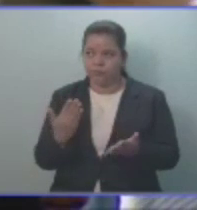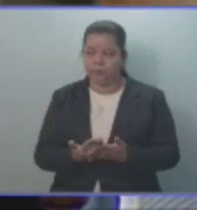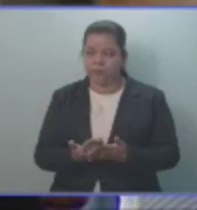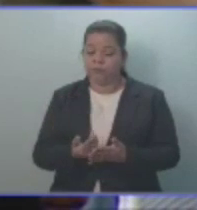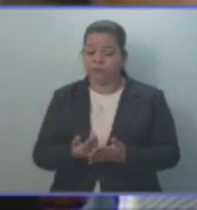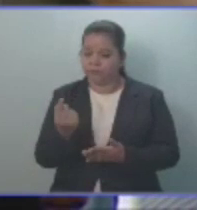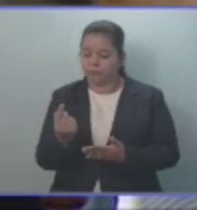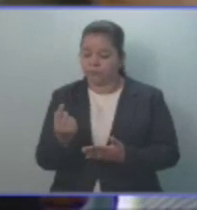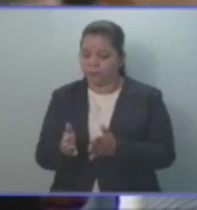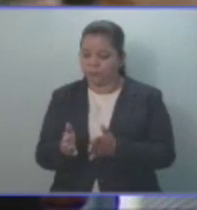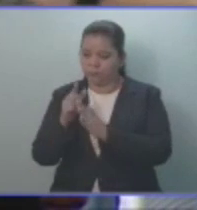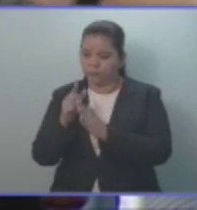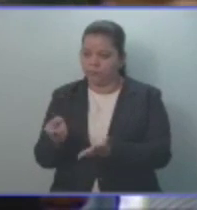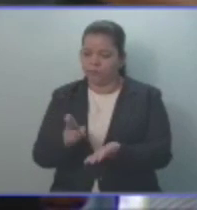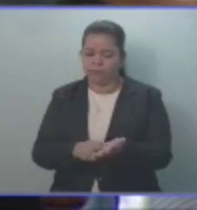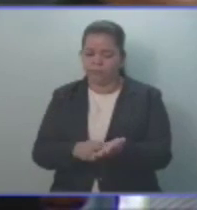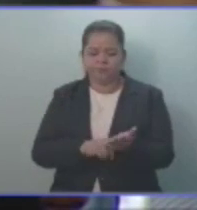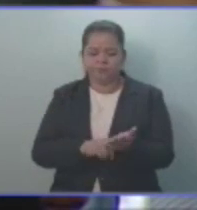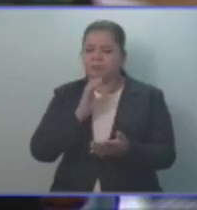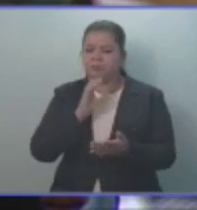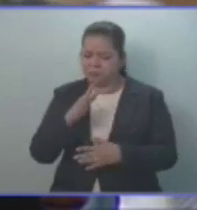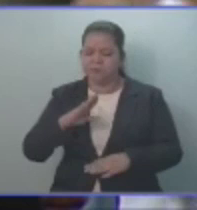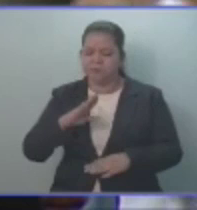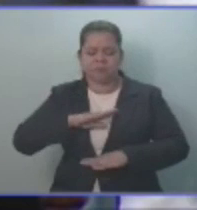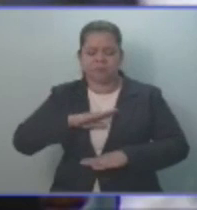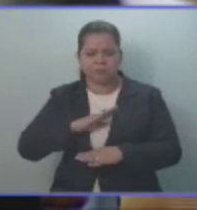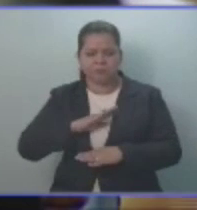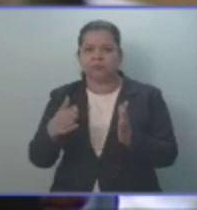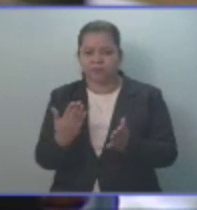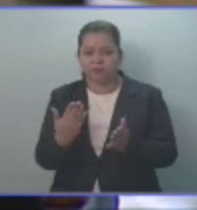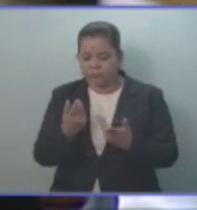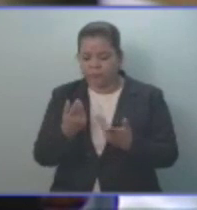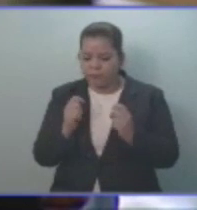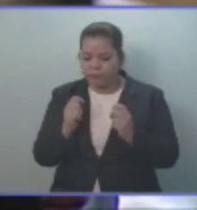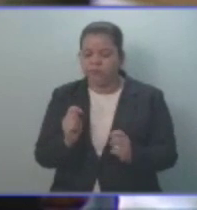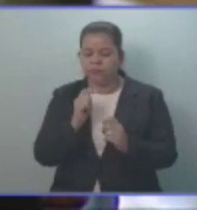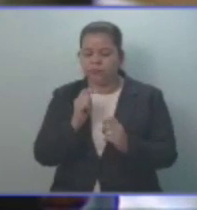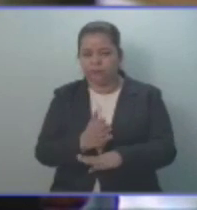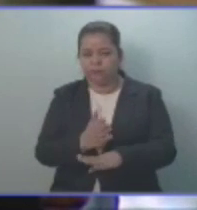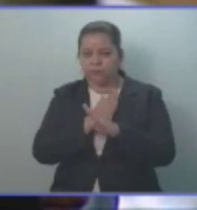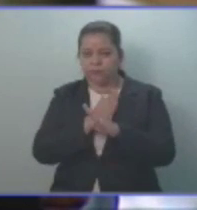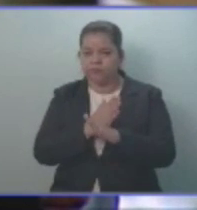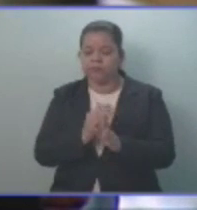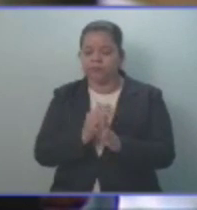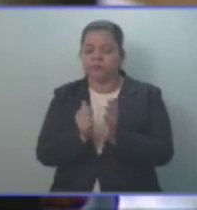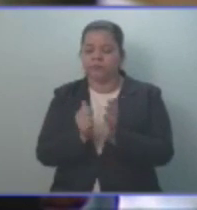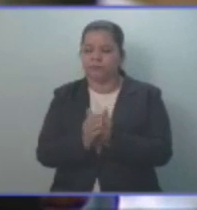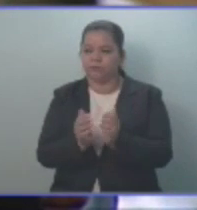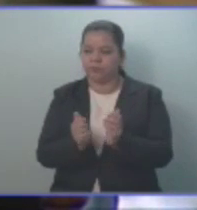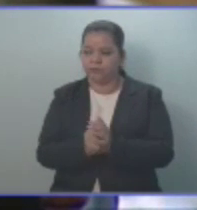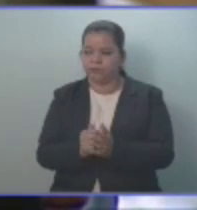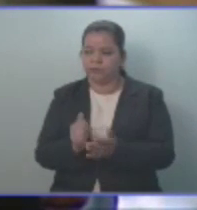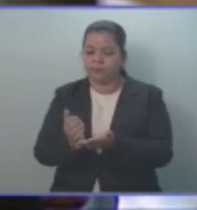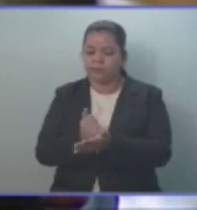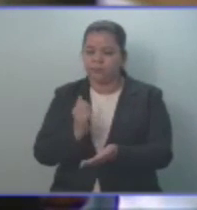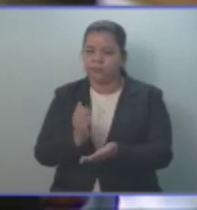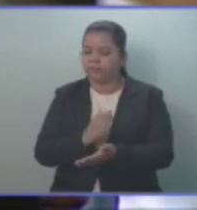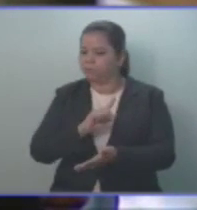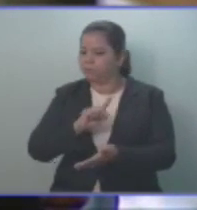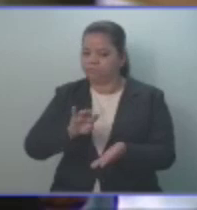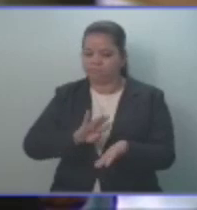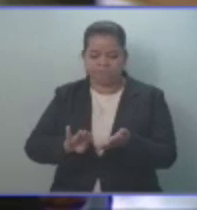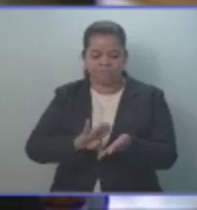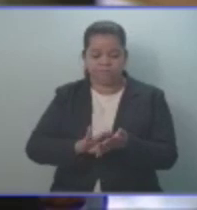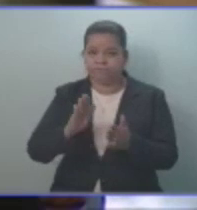suscriptores expresan su satisfacción por el esfuerzo realizado para combatir la evasión y fraude fiscal a nivel